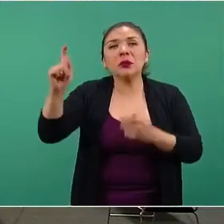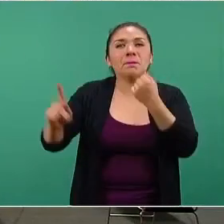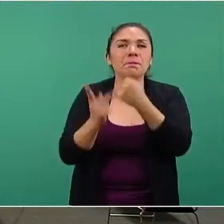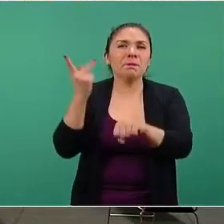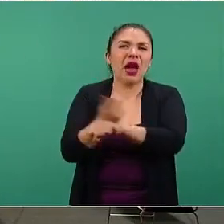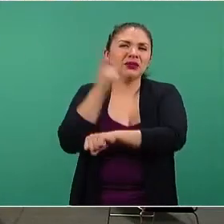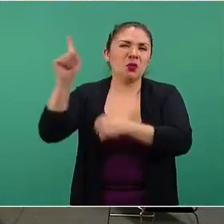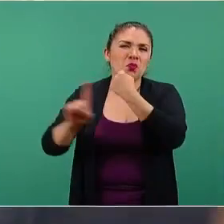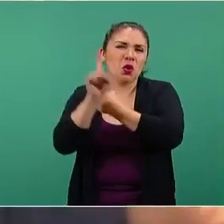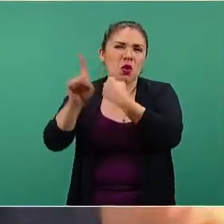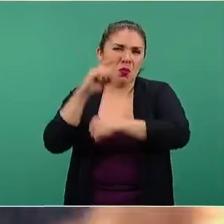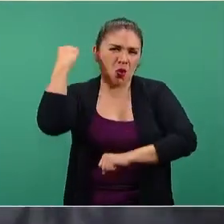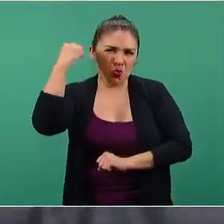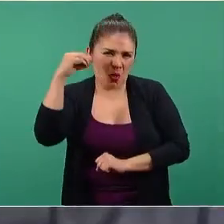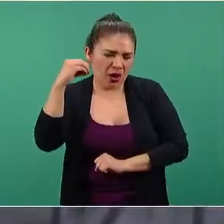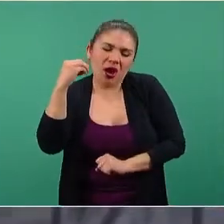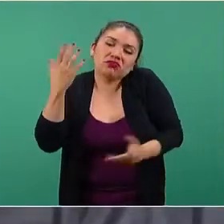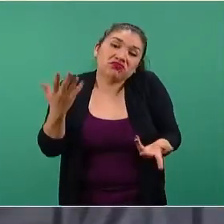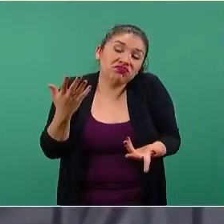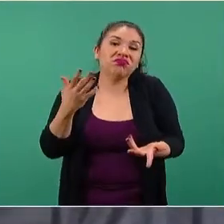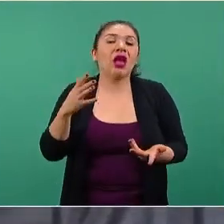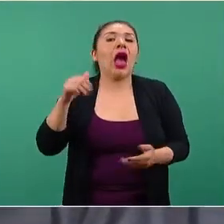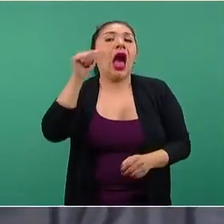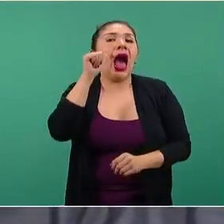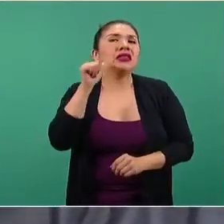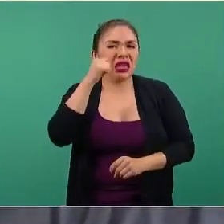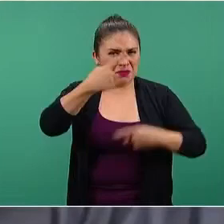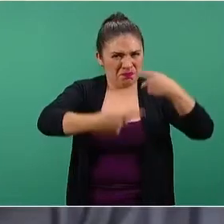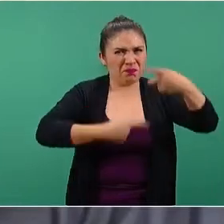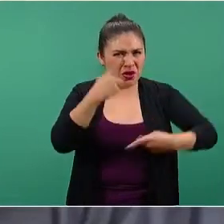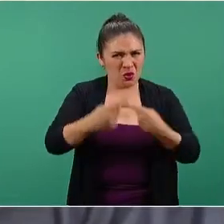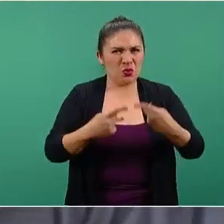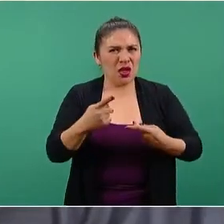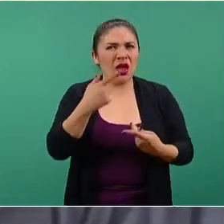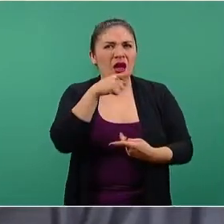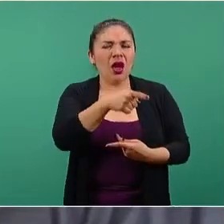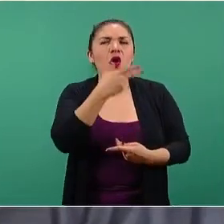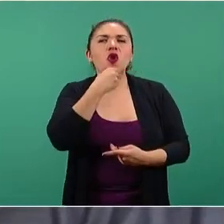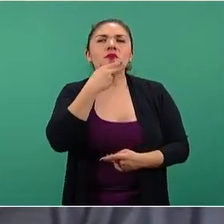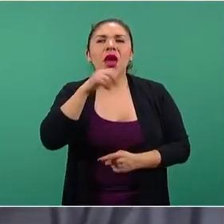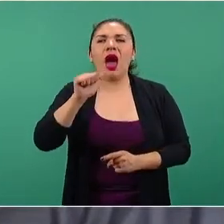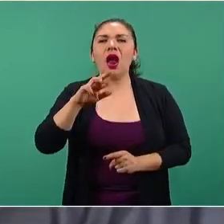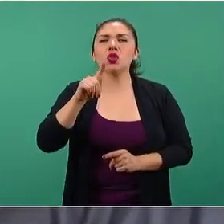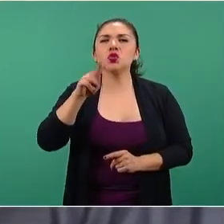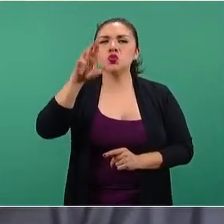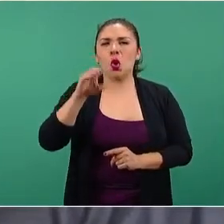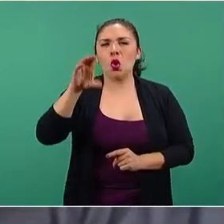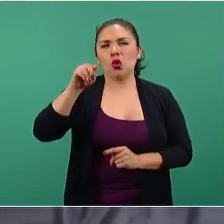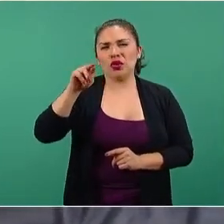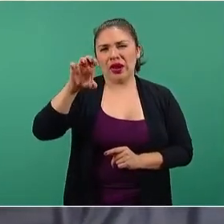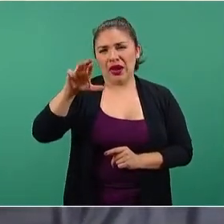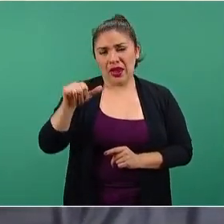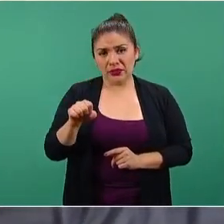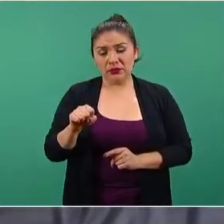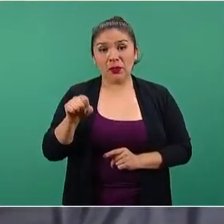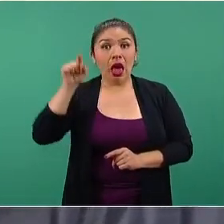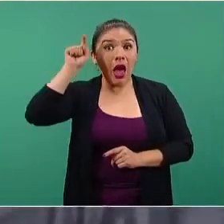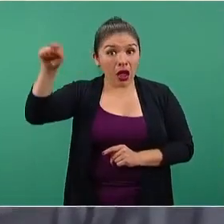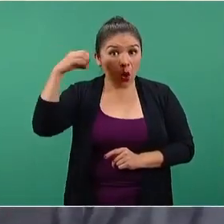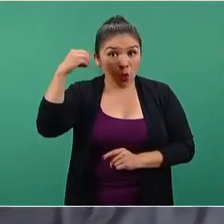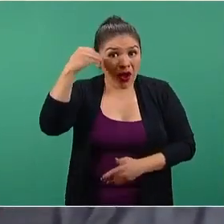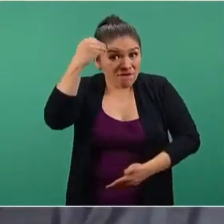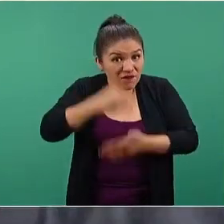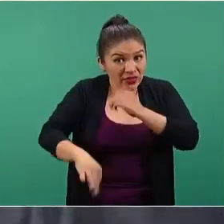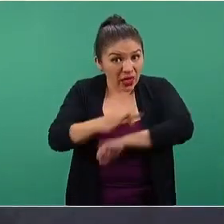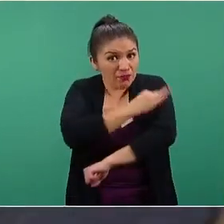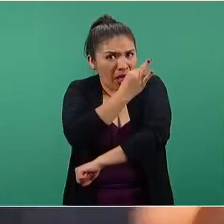Oaxaca. Como explicamos ayer, motivados por una pregunta muy oportuna de Arturo Contreras de pie de página, no faltan vacunas. Las